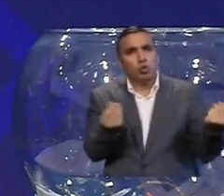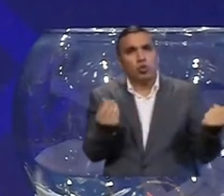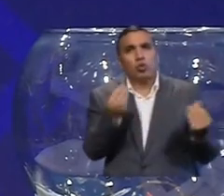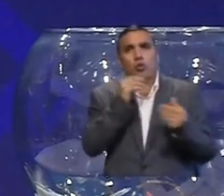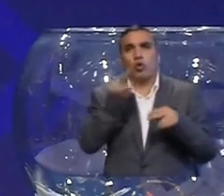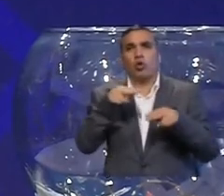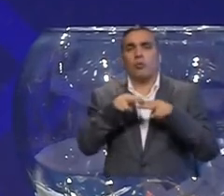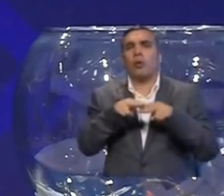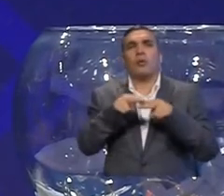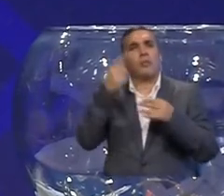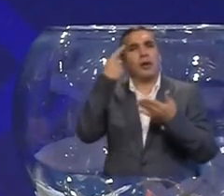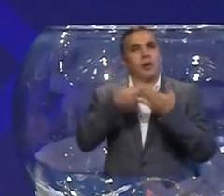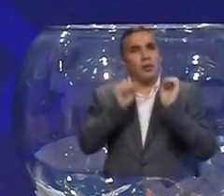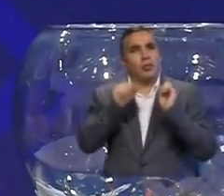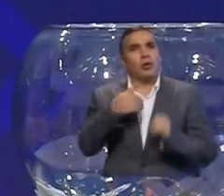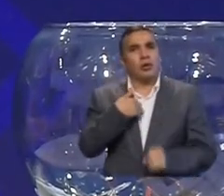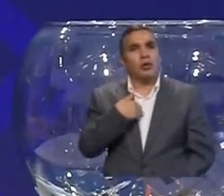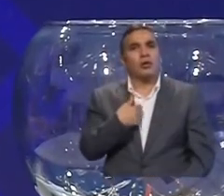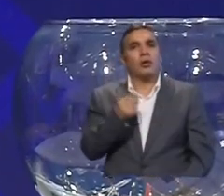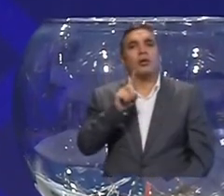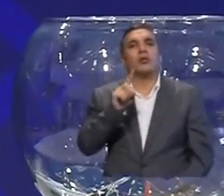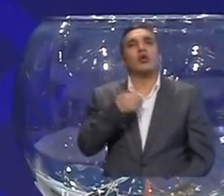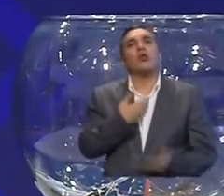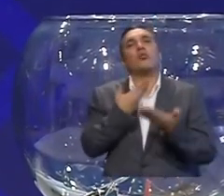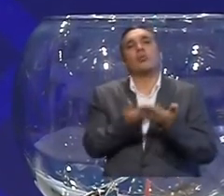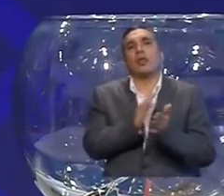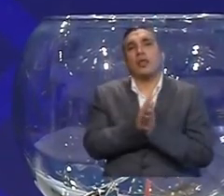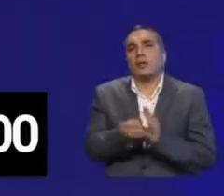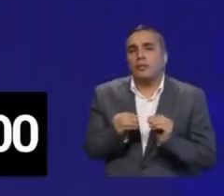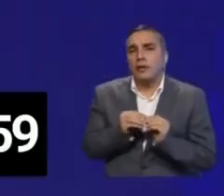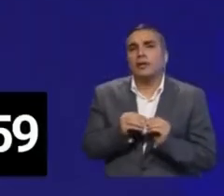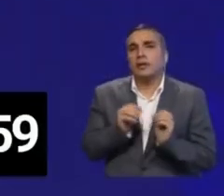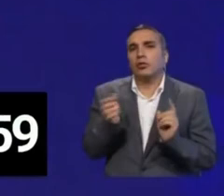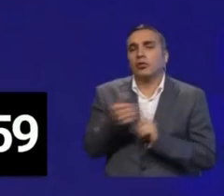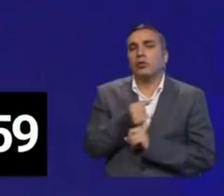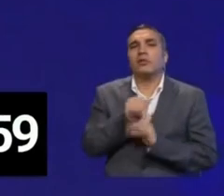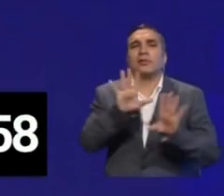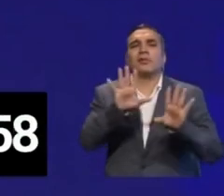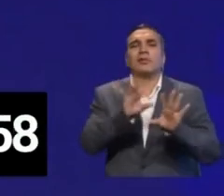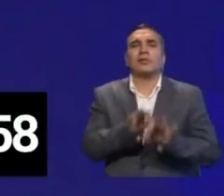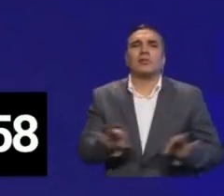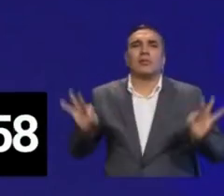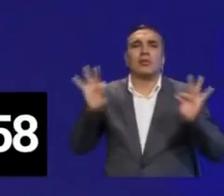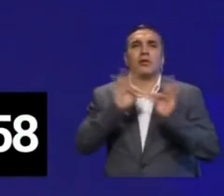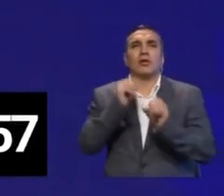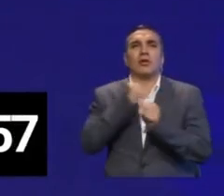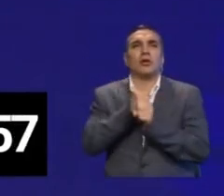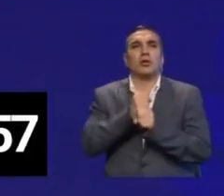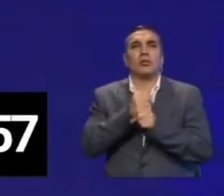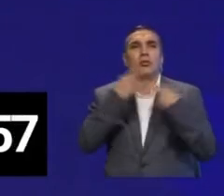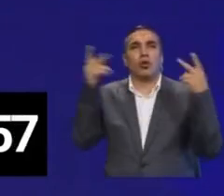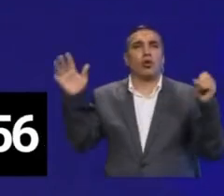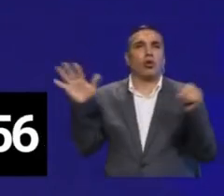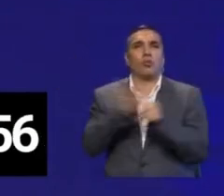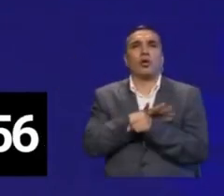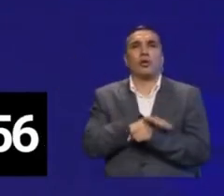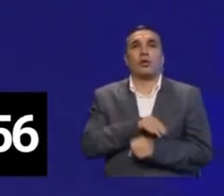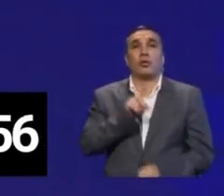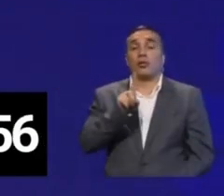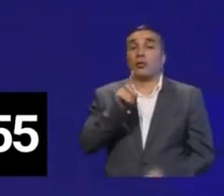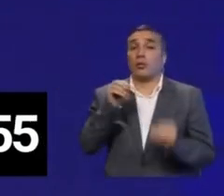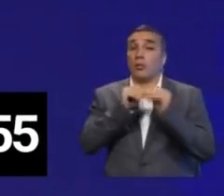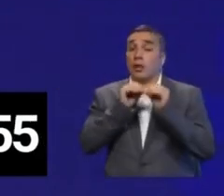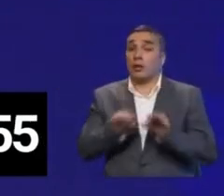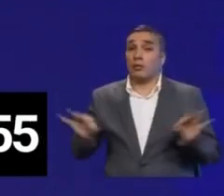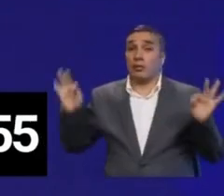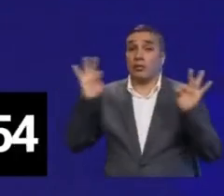una realidad y no se quede en un enunciado? Bueno, tiene que ver con una política pública integral. Uno de los factores,